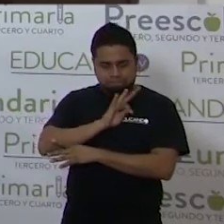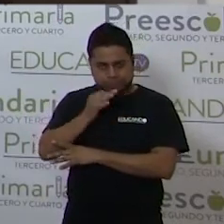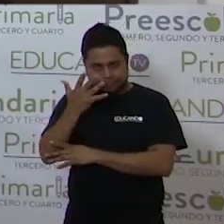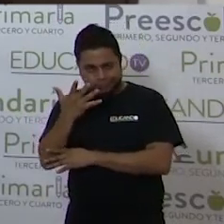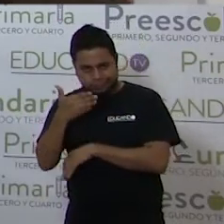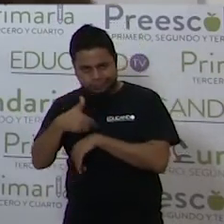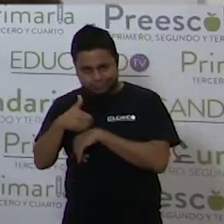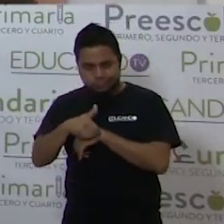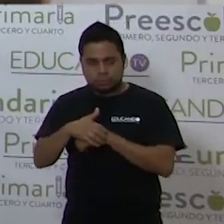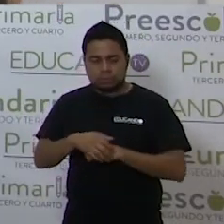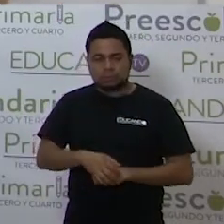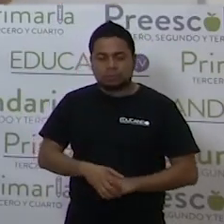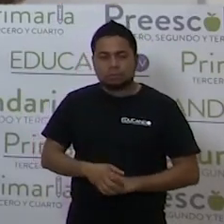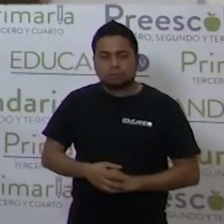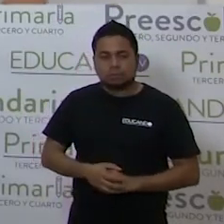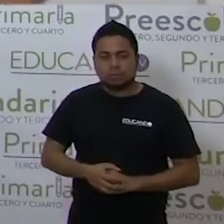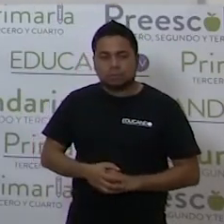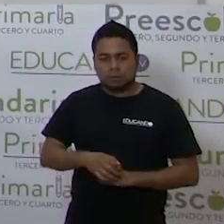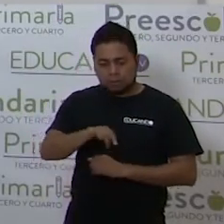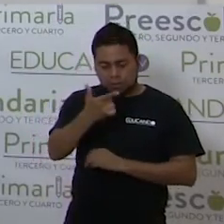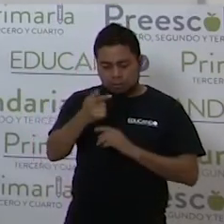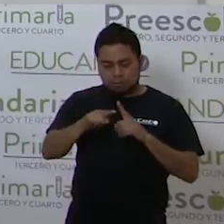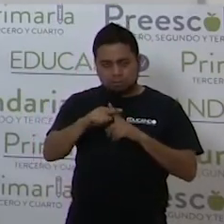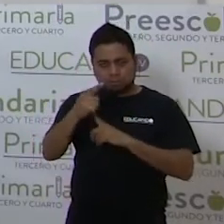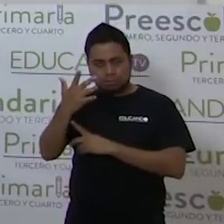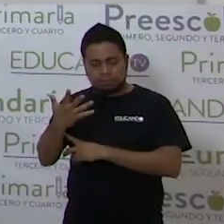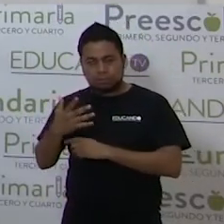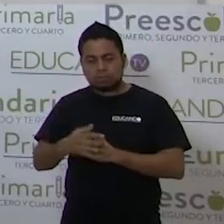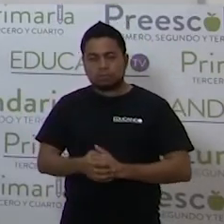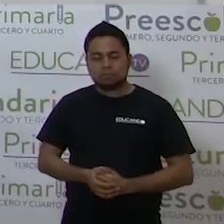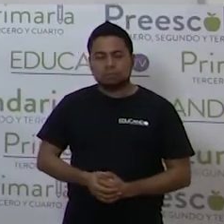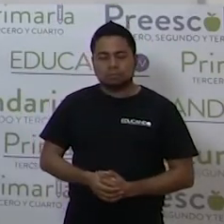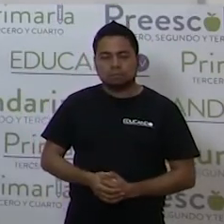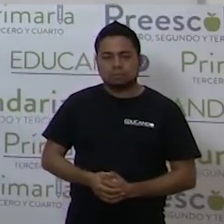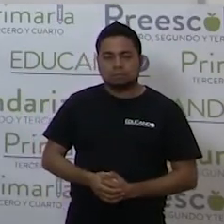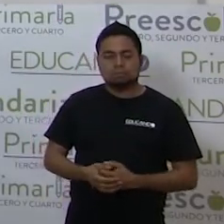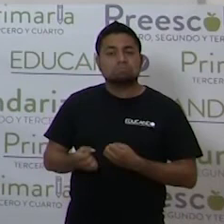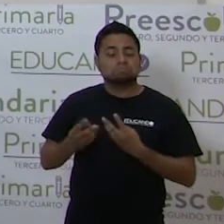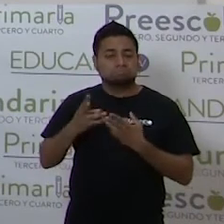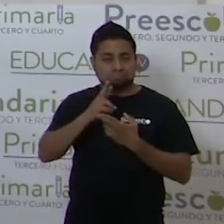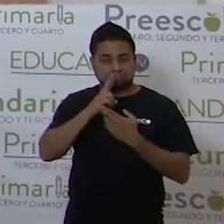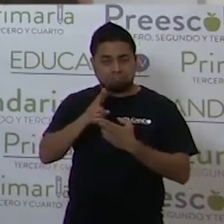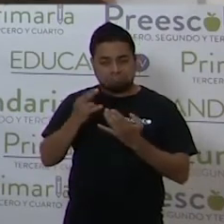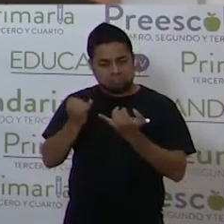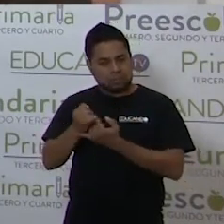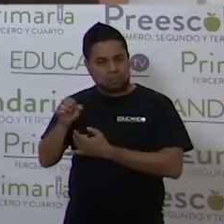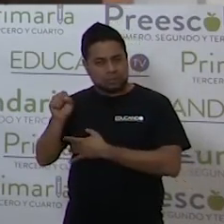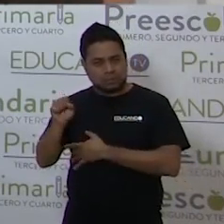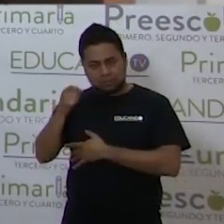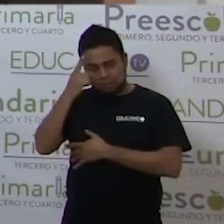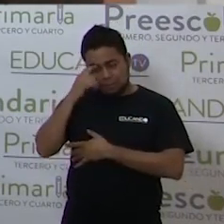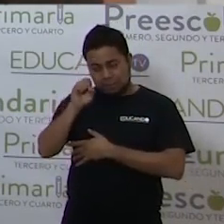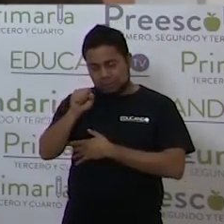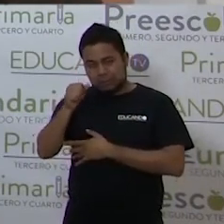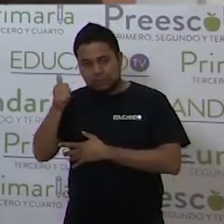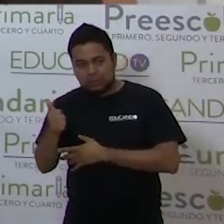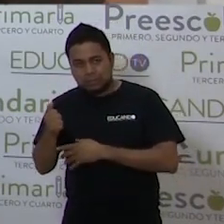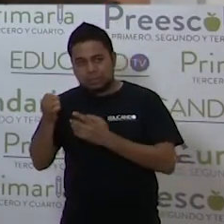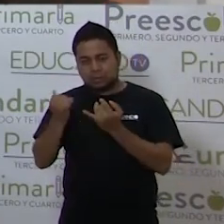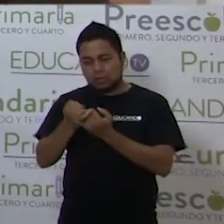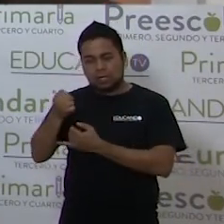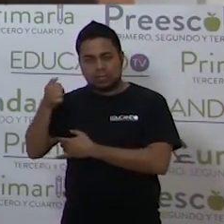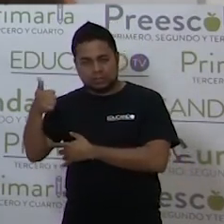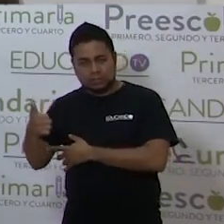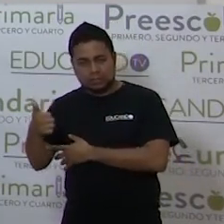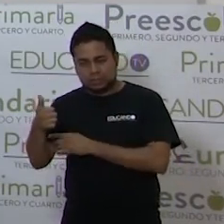5 12 por 5 cuánto es 60 no para 66 6